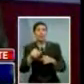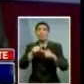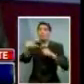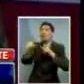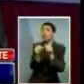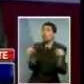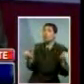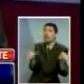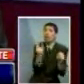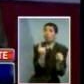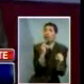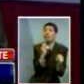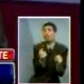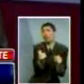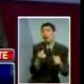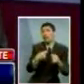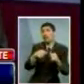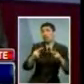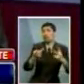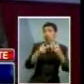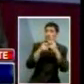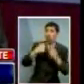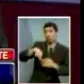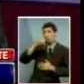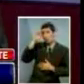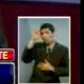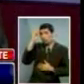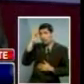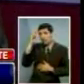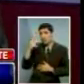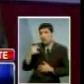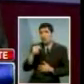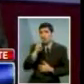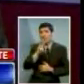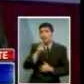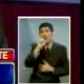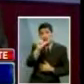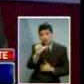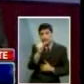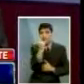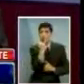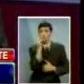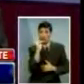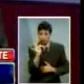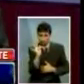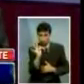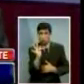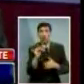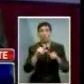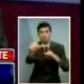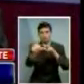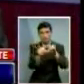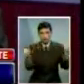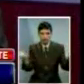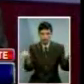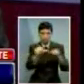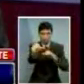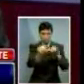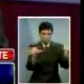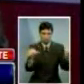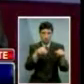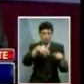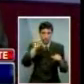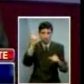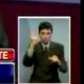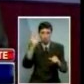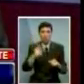construcción es de, en la experiencia que tenemos con los dos hospitales, de 36 UF el metro cuadrado, uh-huh. Y en los hospitales de tiempo